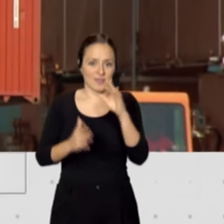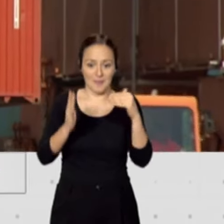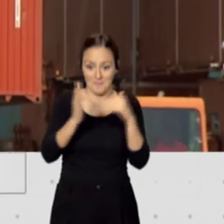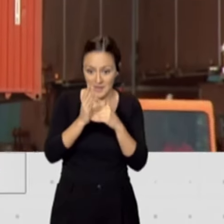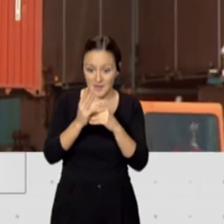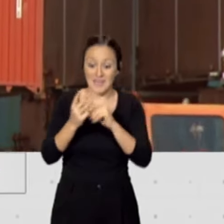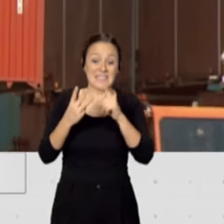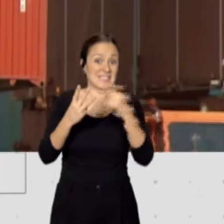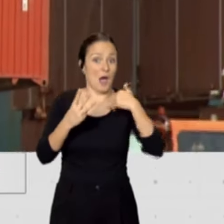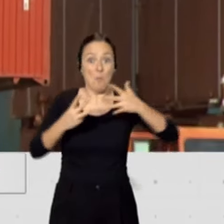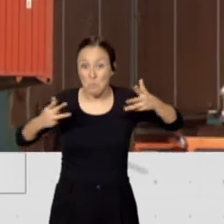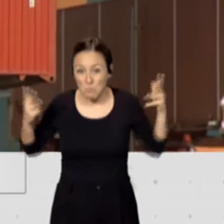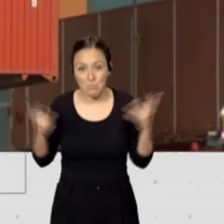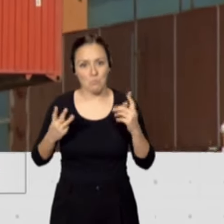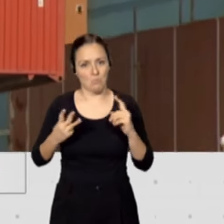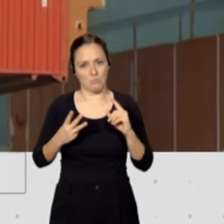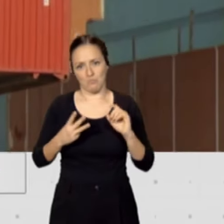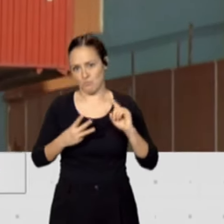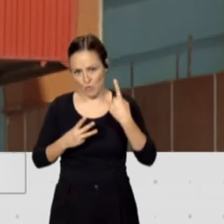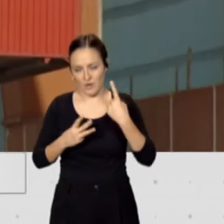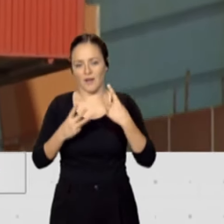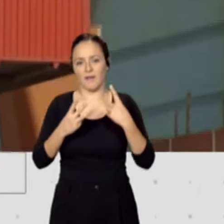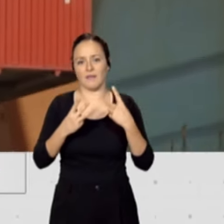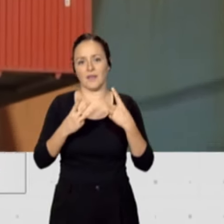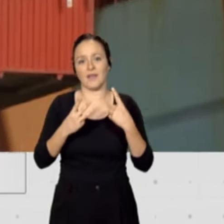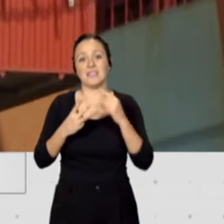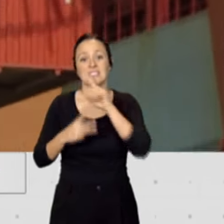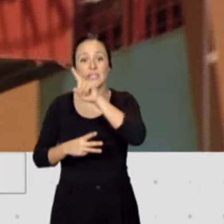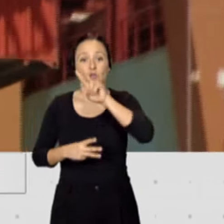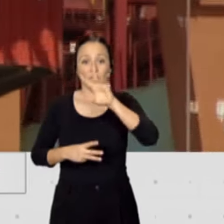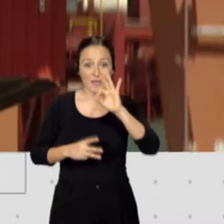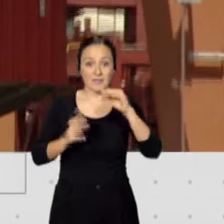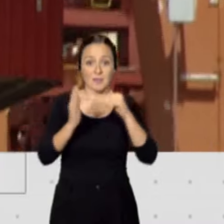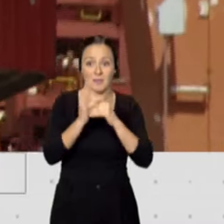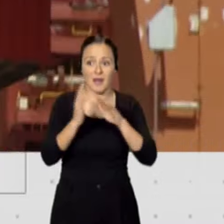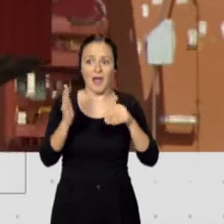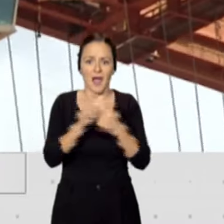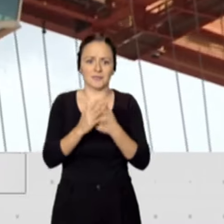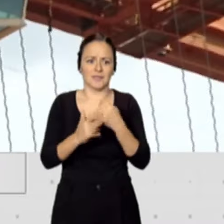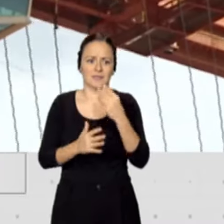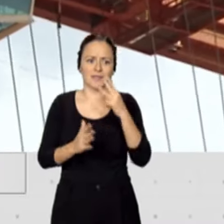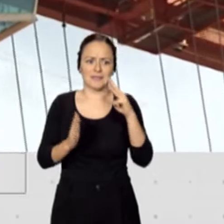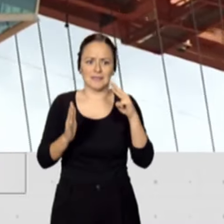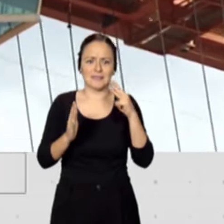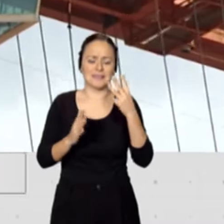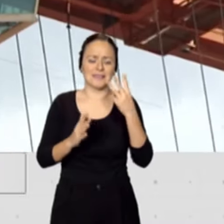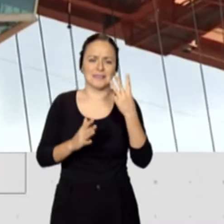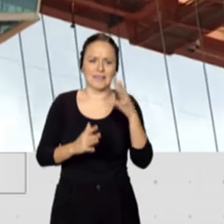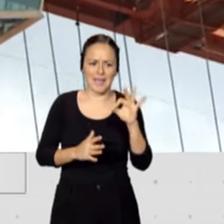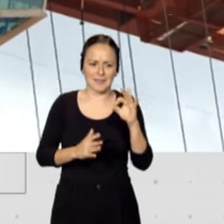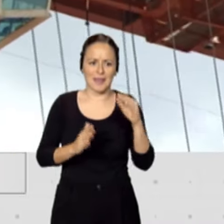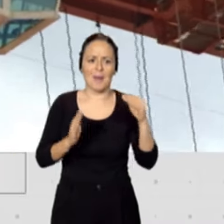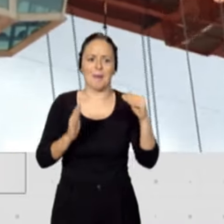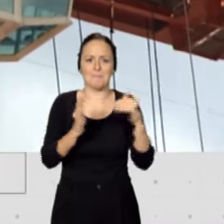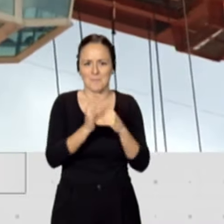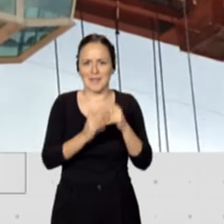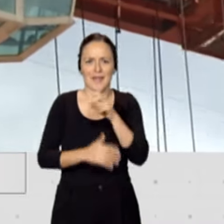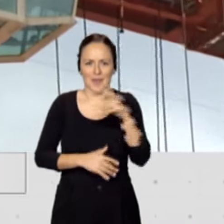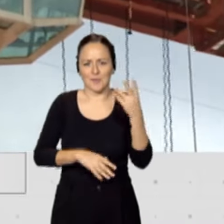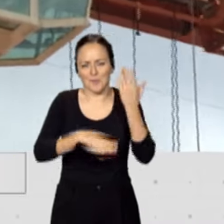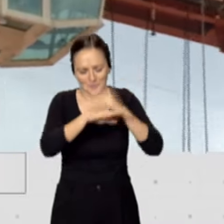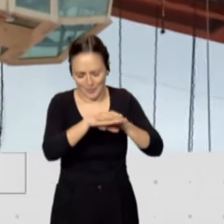120,000 a a a 3000 Perdón entonces a 30,000 perdón y entonces Esas son las más